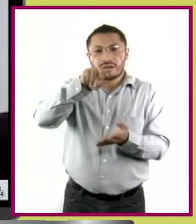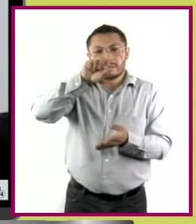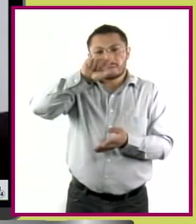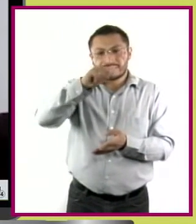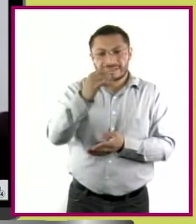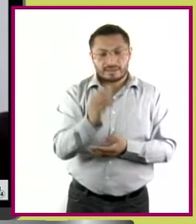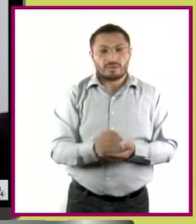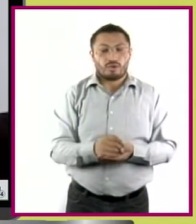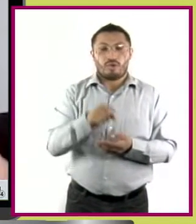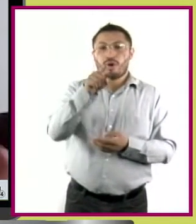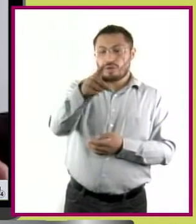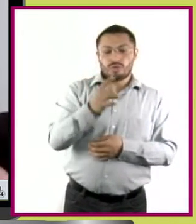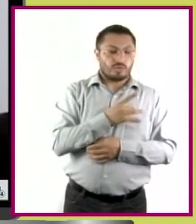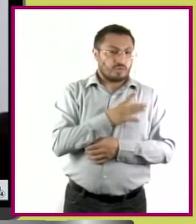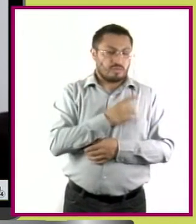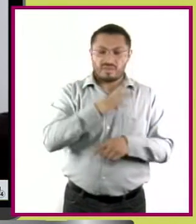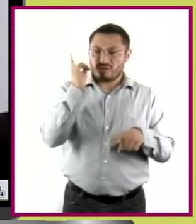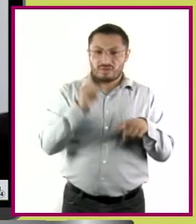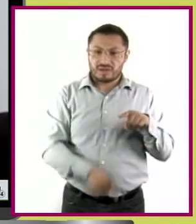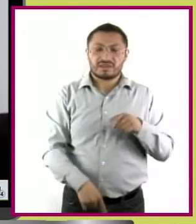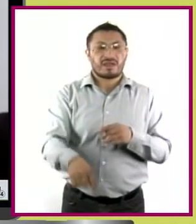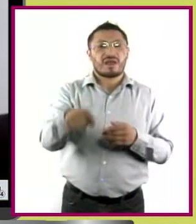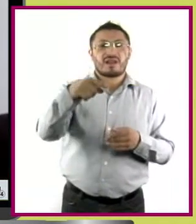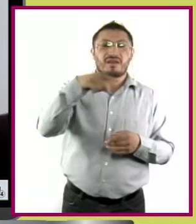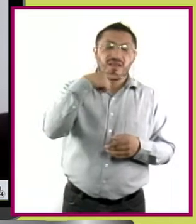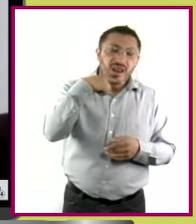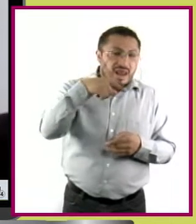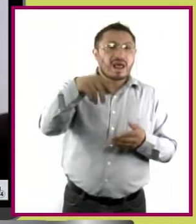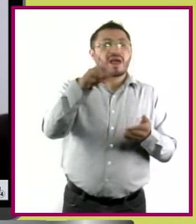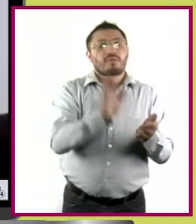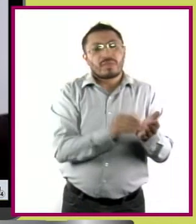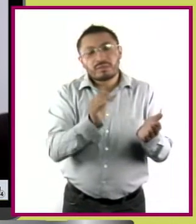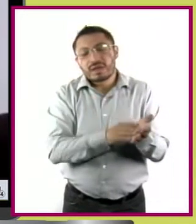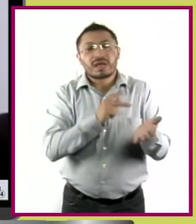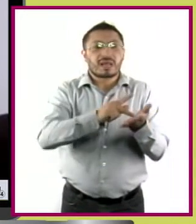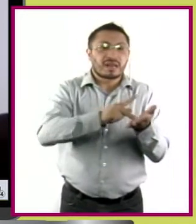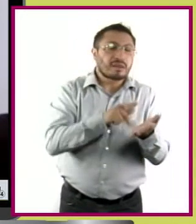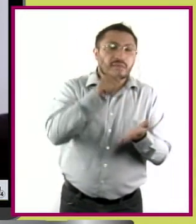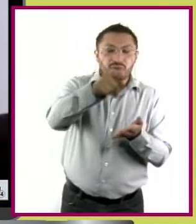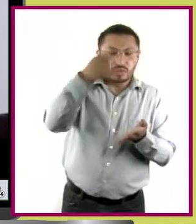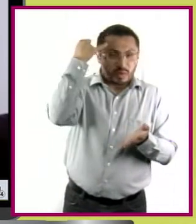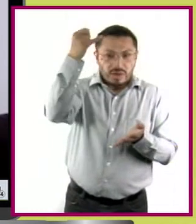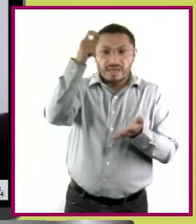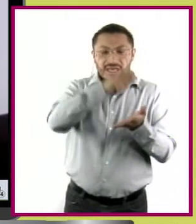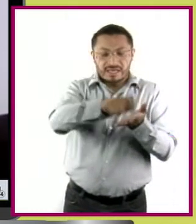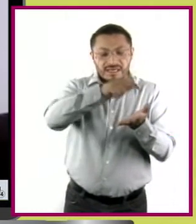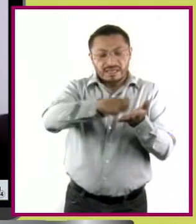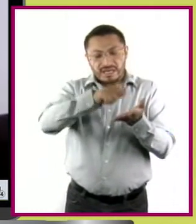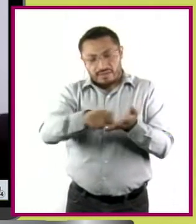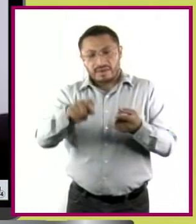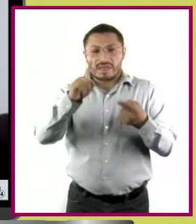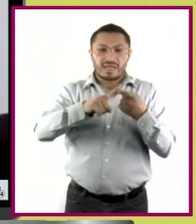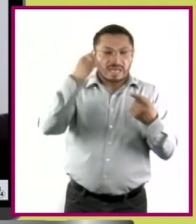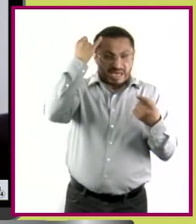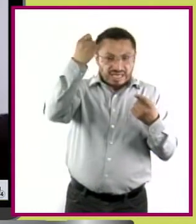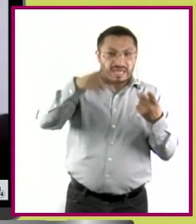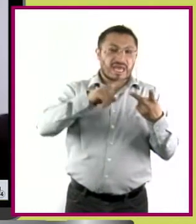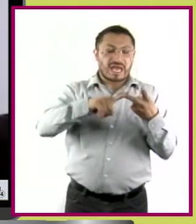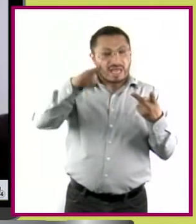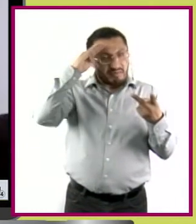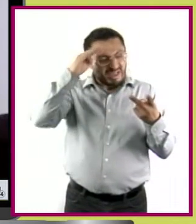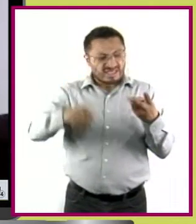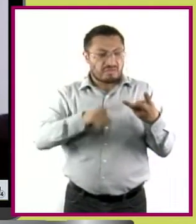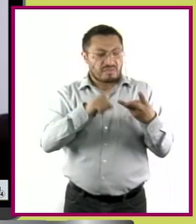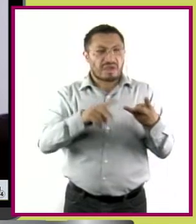con bolígrafo, lápiz y papel a escribir ideas, pensamientos, cosas que